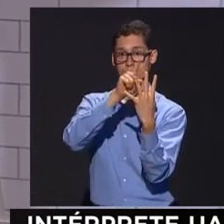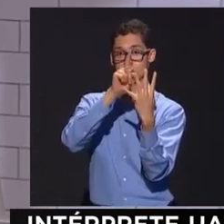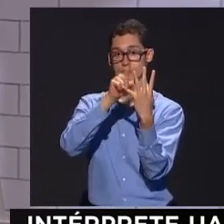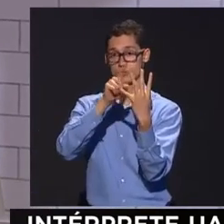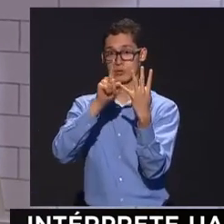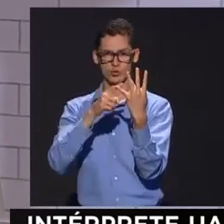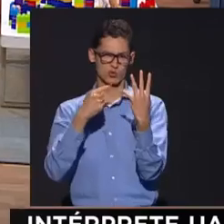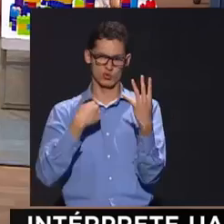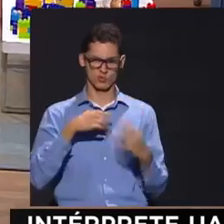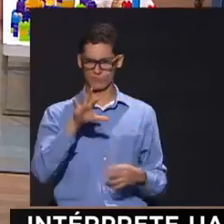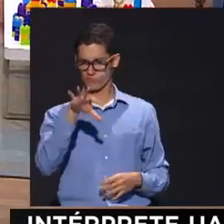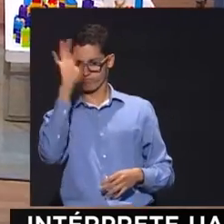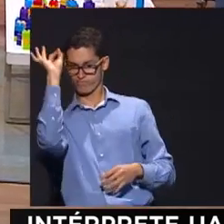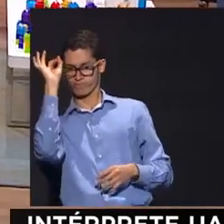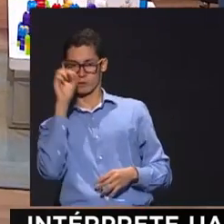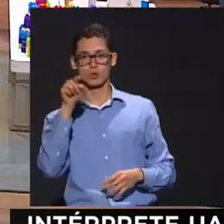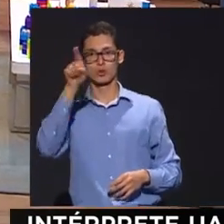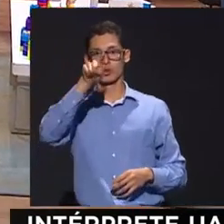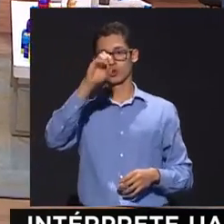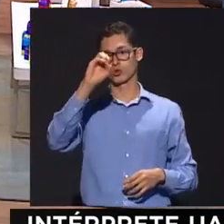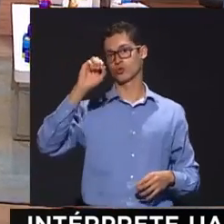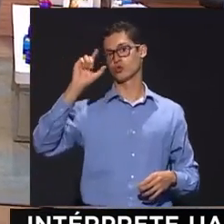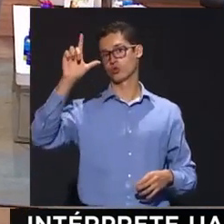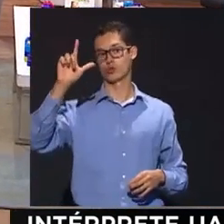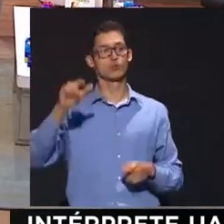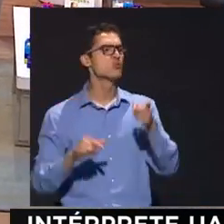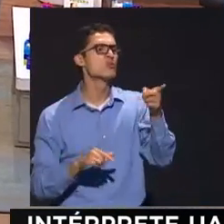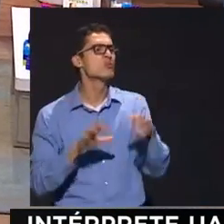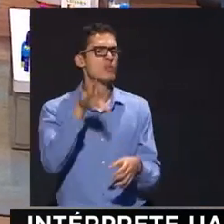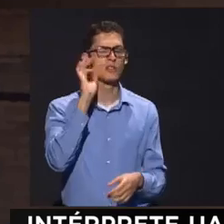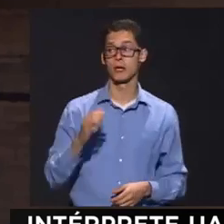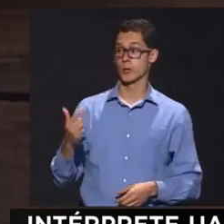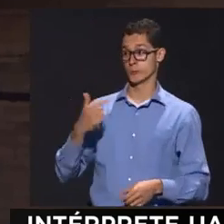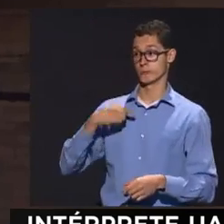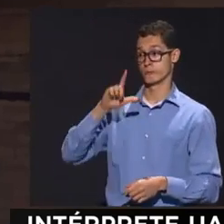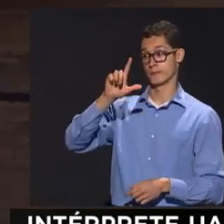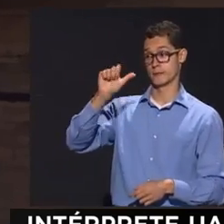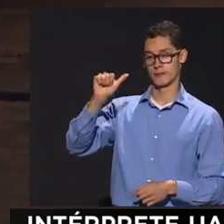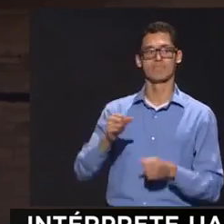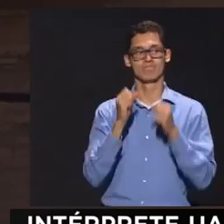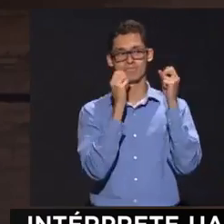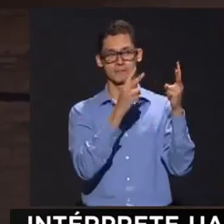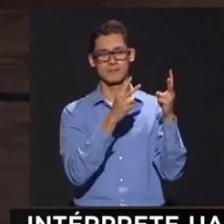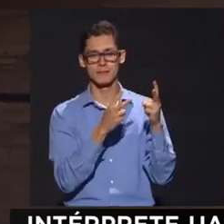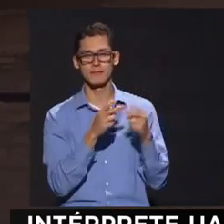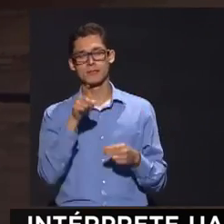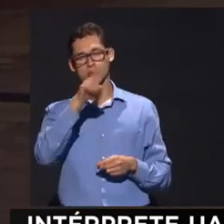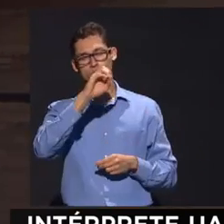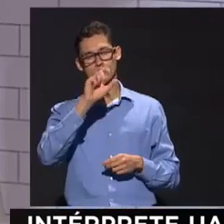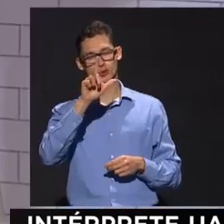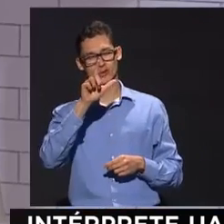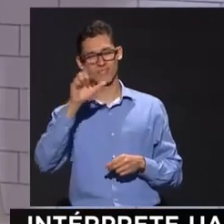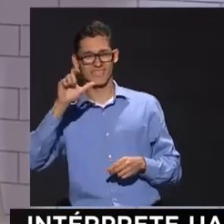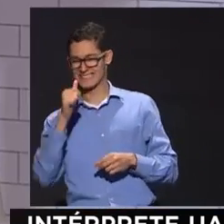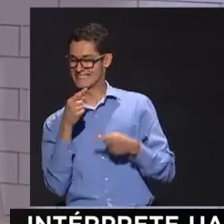nota yo escojo sol y tú cual escoges la lista entonces hagamos una cosa como estas dos notas si suenan igual chocan un